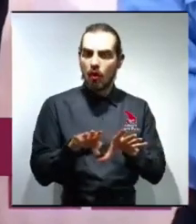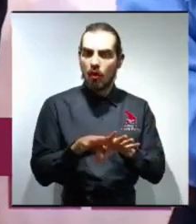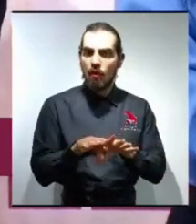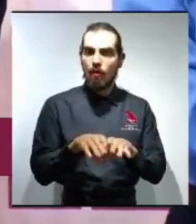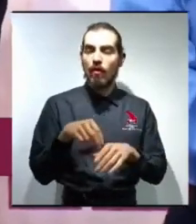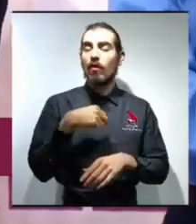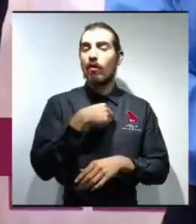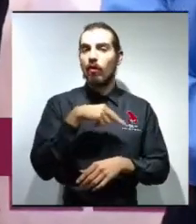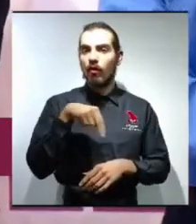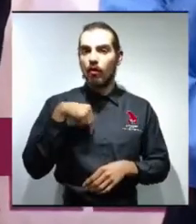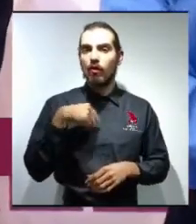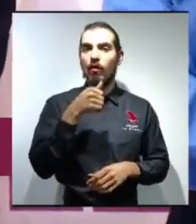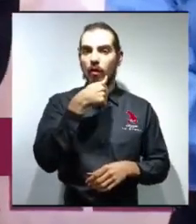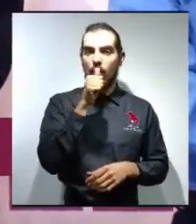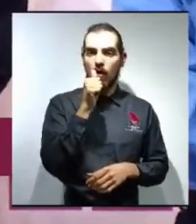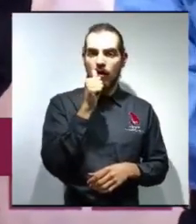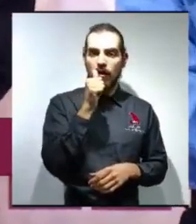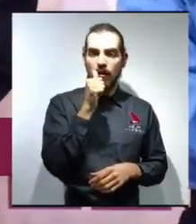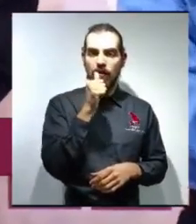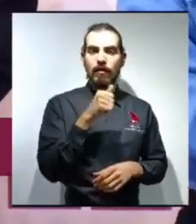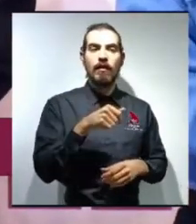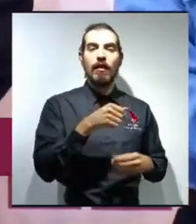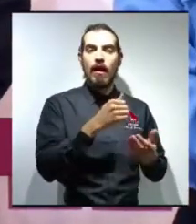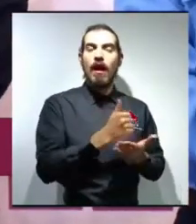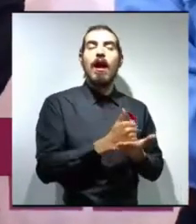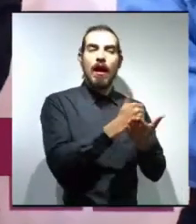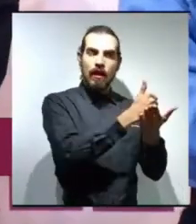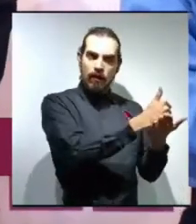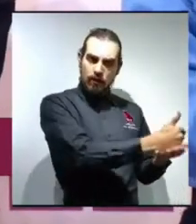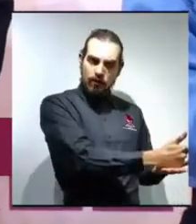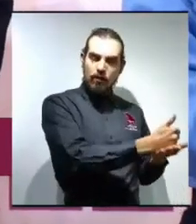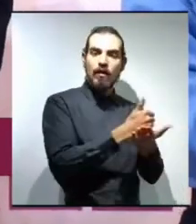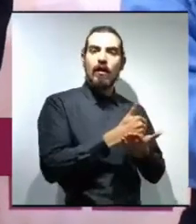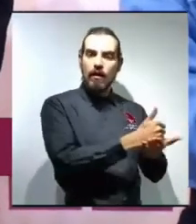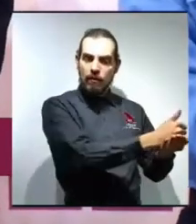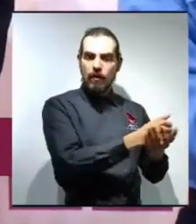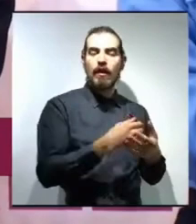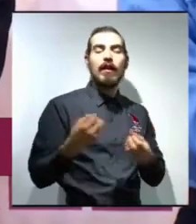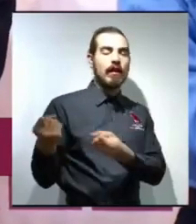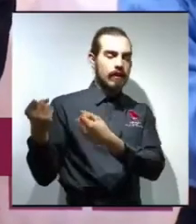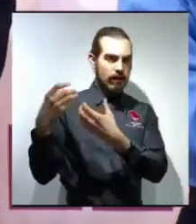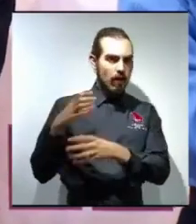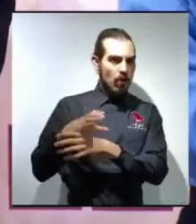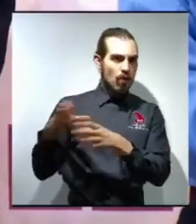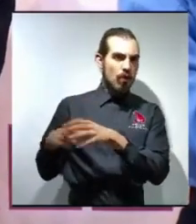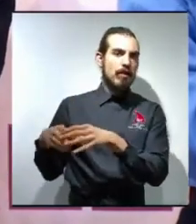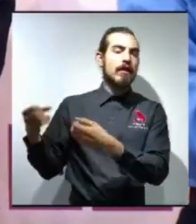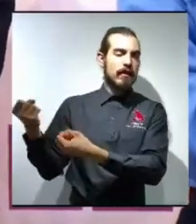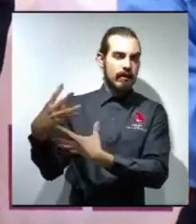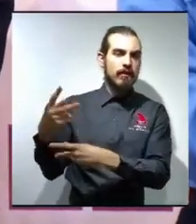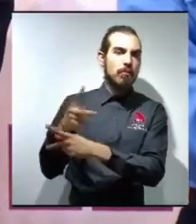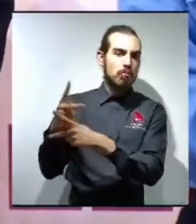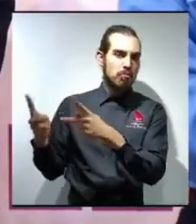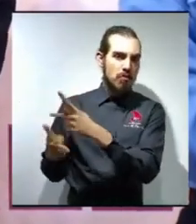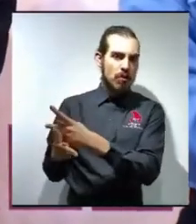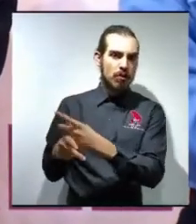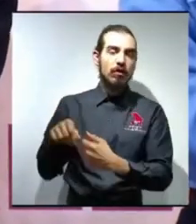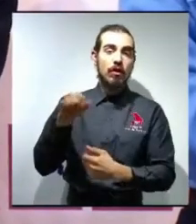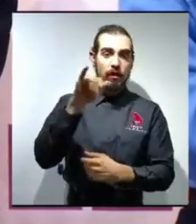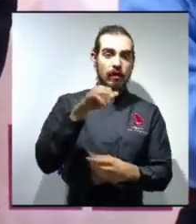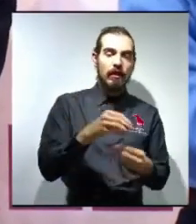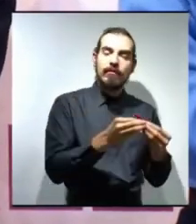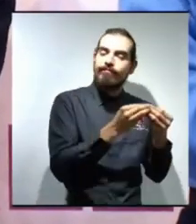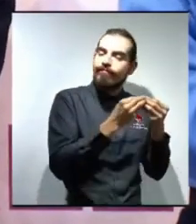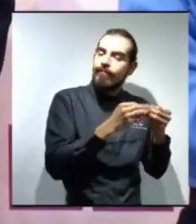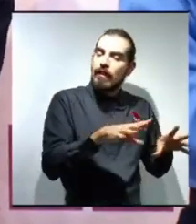de todos los juarenses que desean ayudar y apoyar a estas personas que la verdad pues fue una pérdida muy muy grande la que